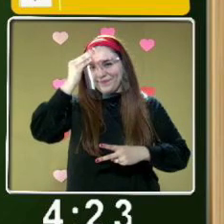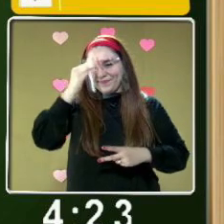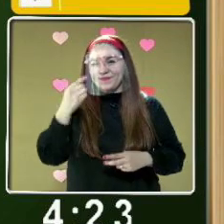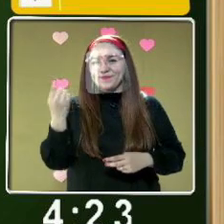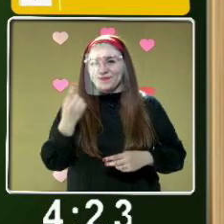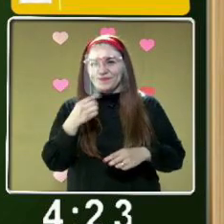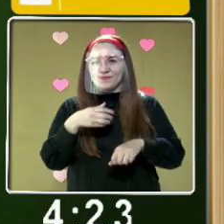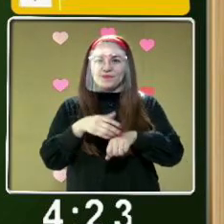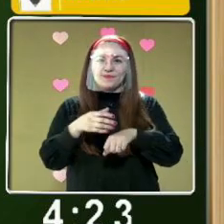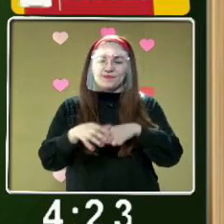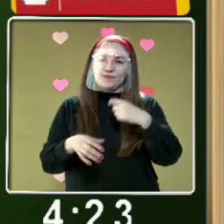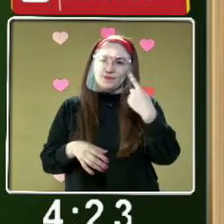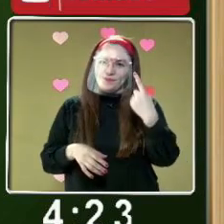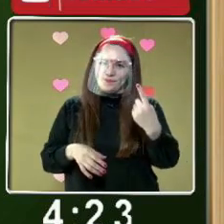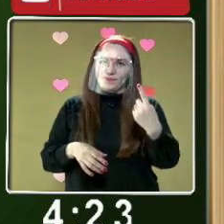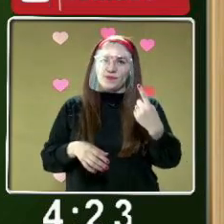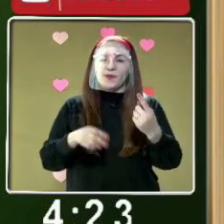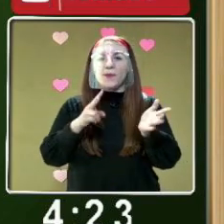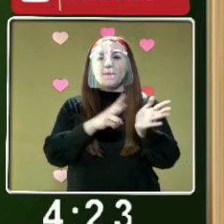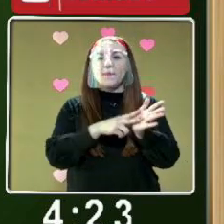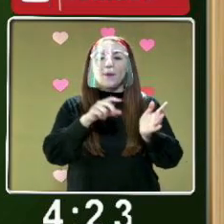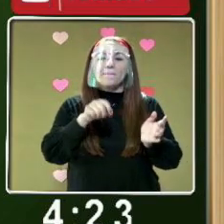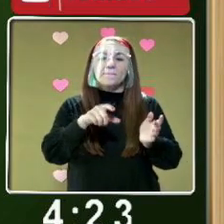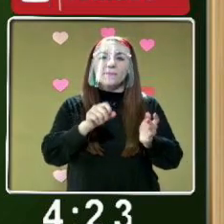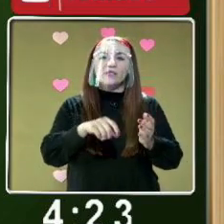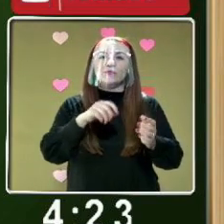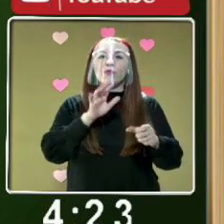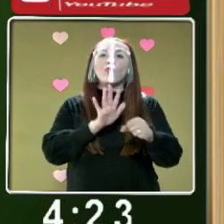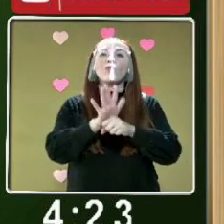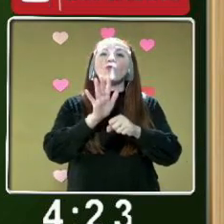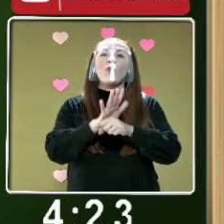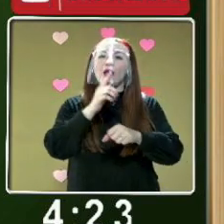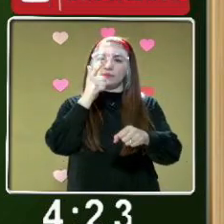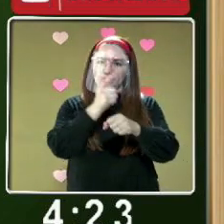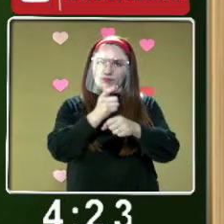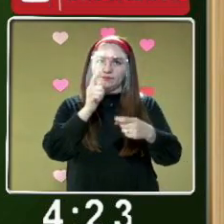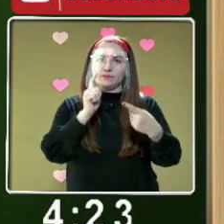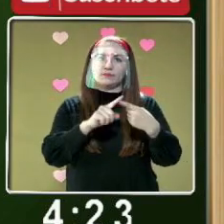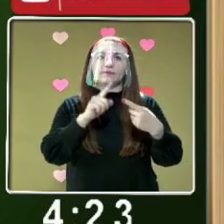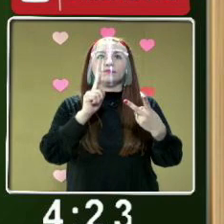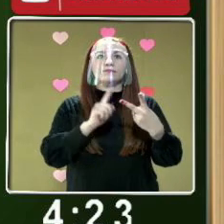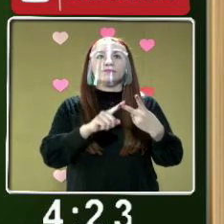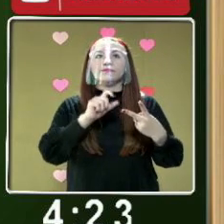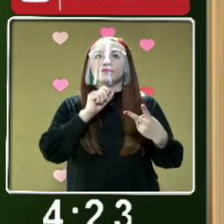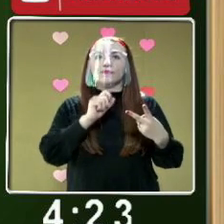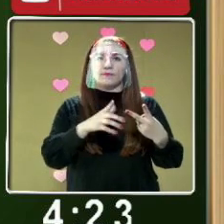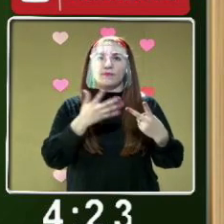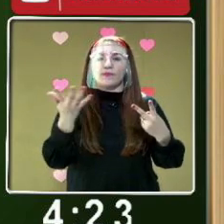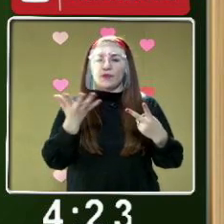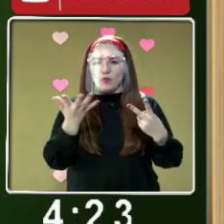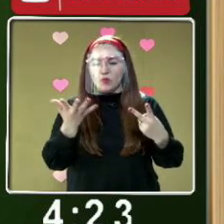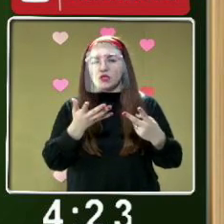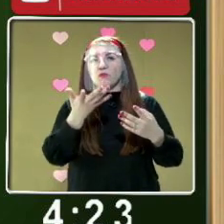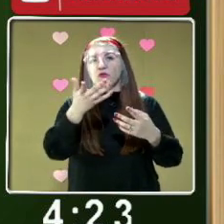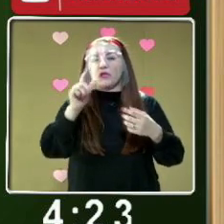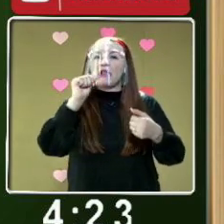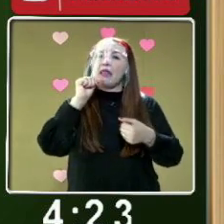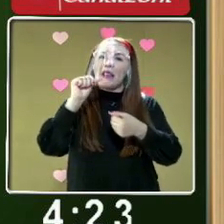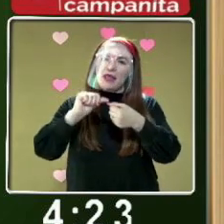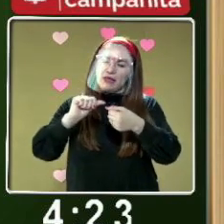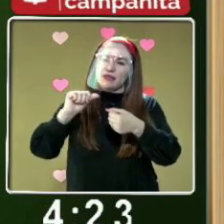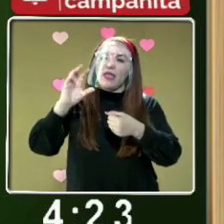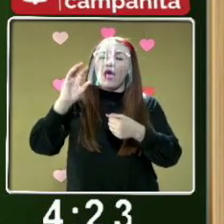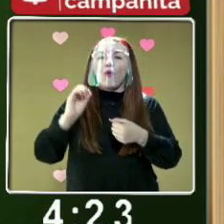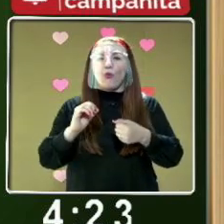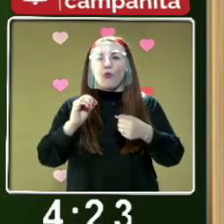1, identificar el valor constante, uh-huh, y representarlo. En este caso lo hicimos pues en la letra, en la figura